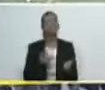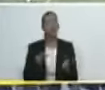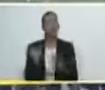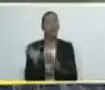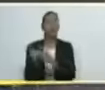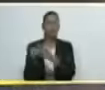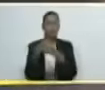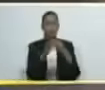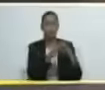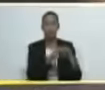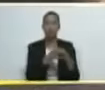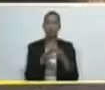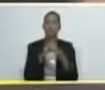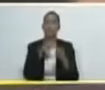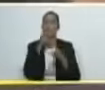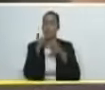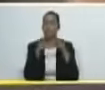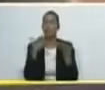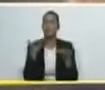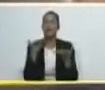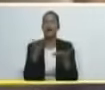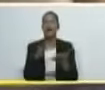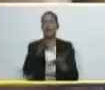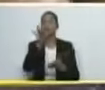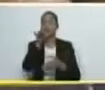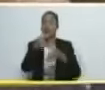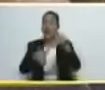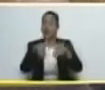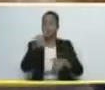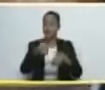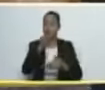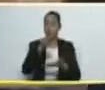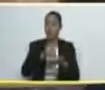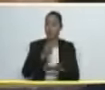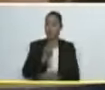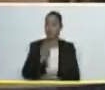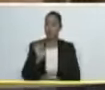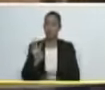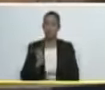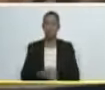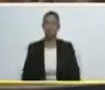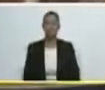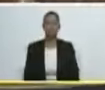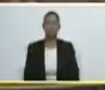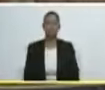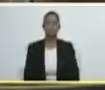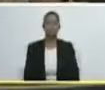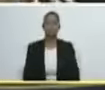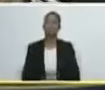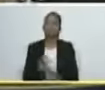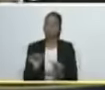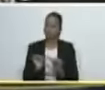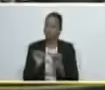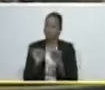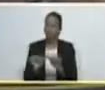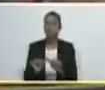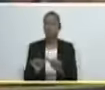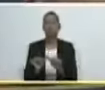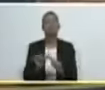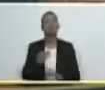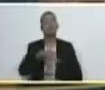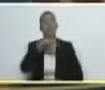con fines políticos para la elección presidencial 2024. Seguidamente, palabras de bienvenida